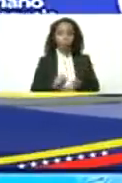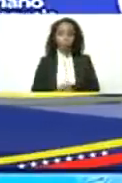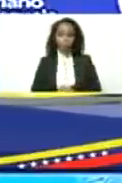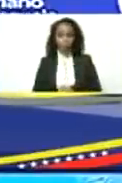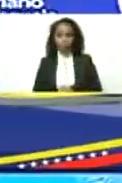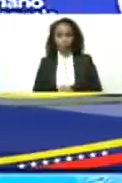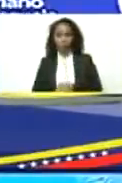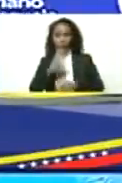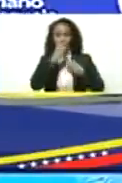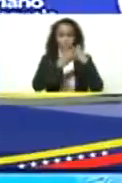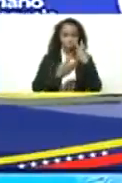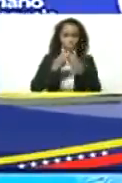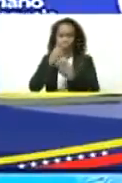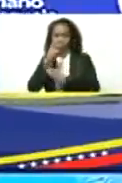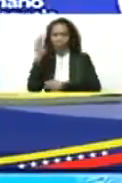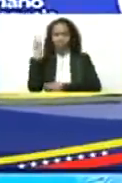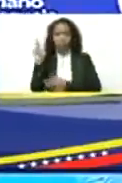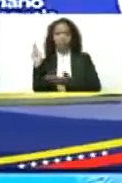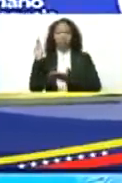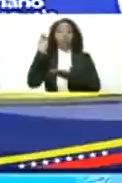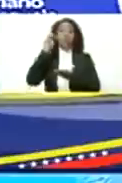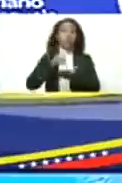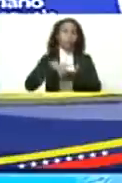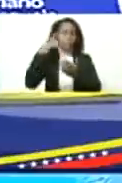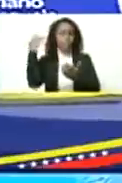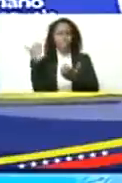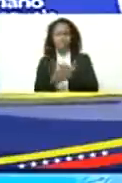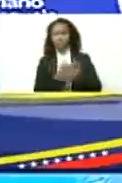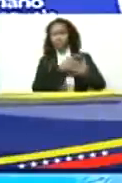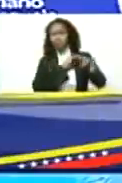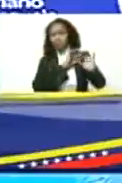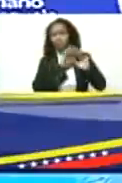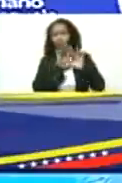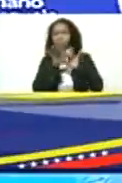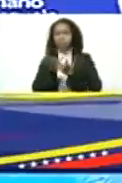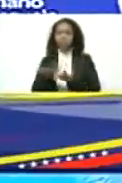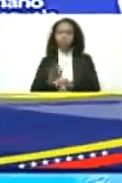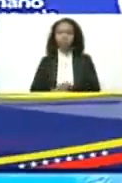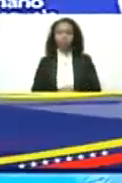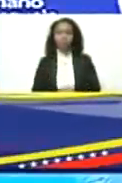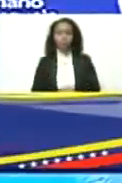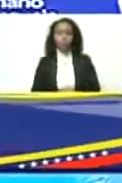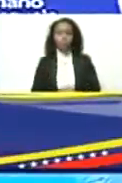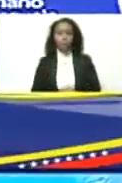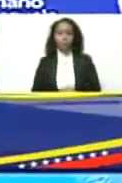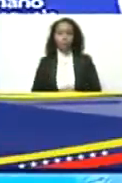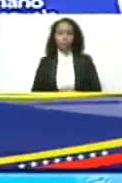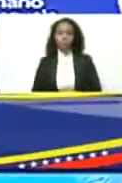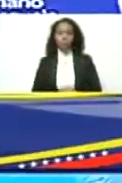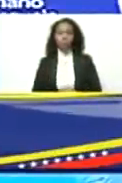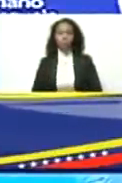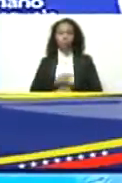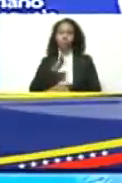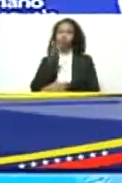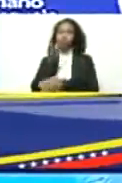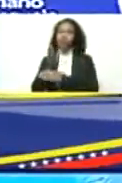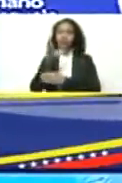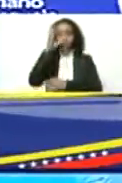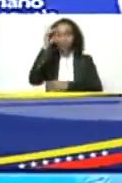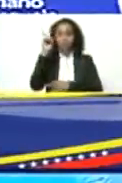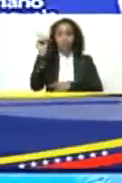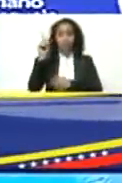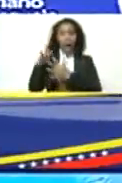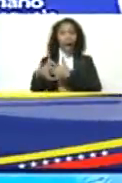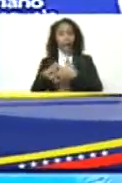A los turistas venezolanos que llegaban por miles y miles a donde fue Delcy este fin de semana, a